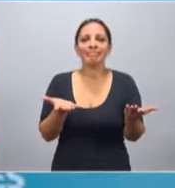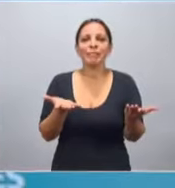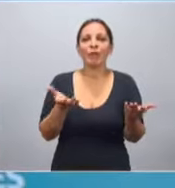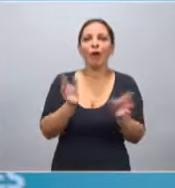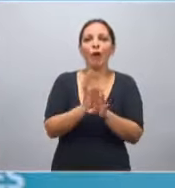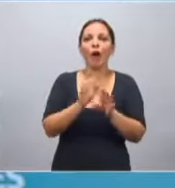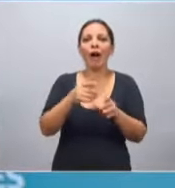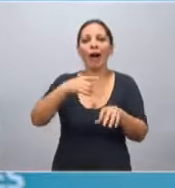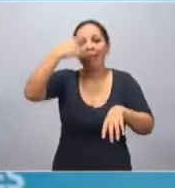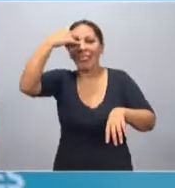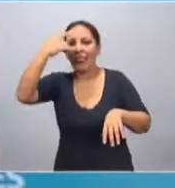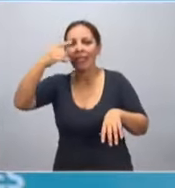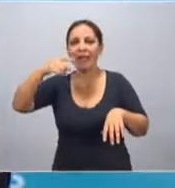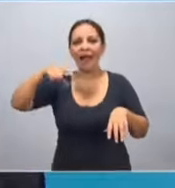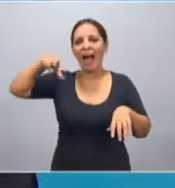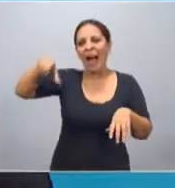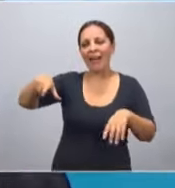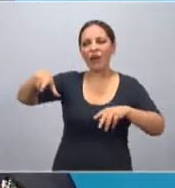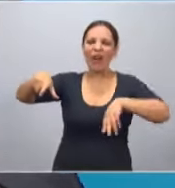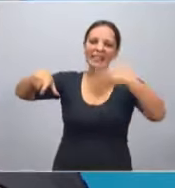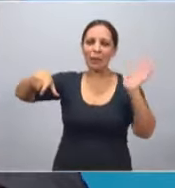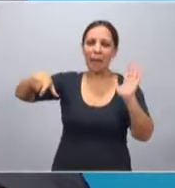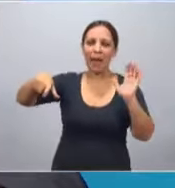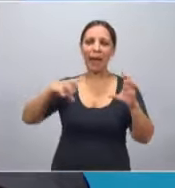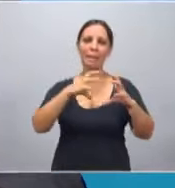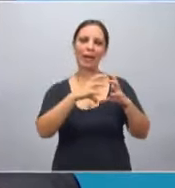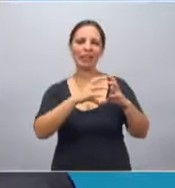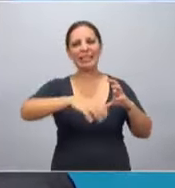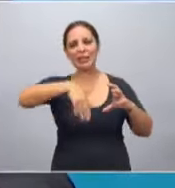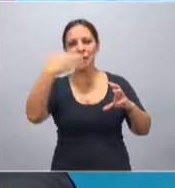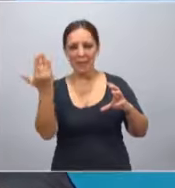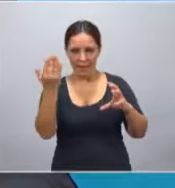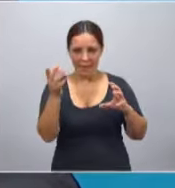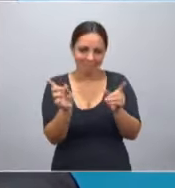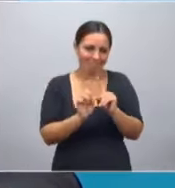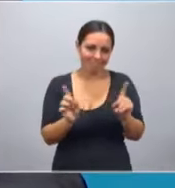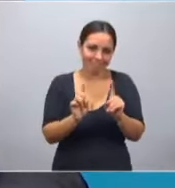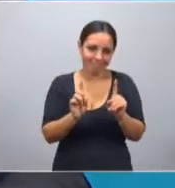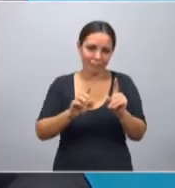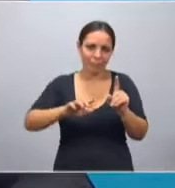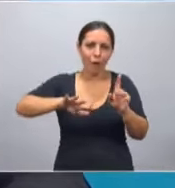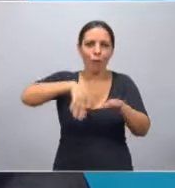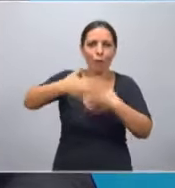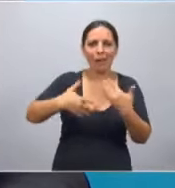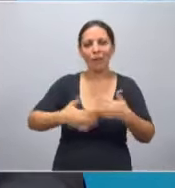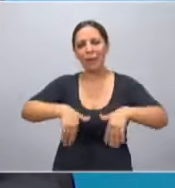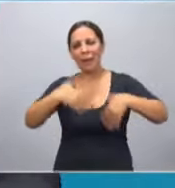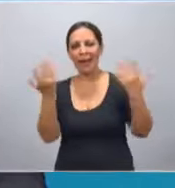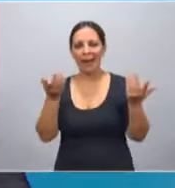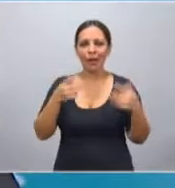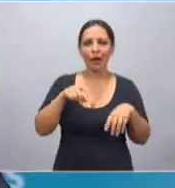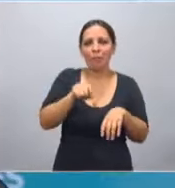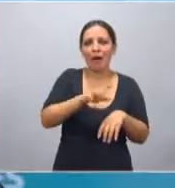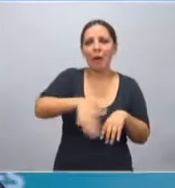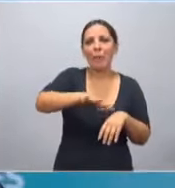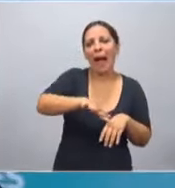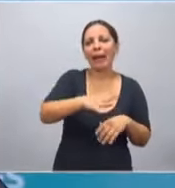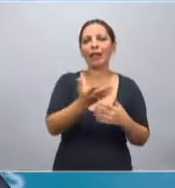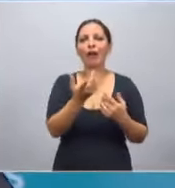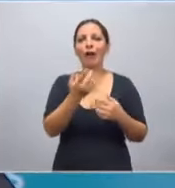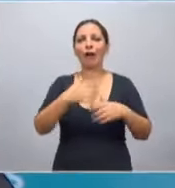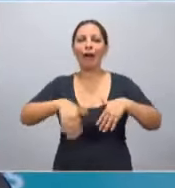arquito de una manera y la pelota de otra y jugando y jugando ahí en el Potrero no es un tema de Potrero son disciplinas que